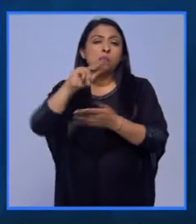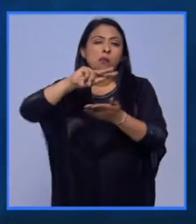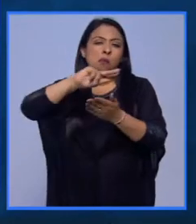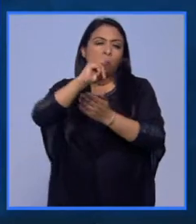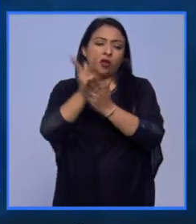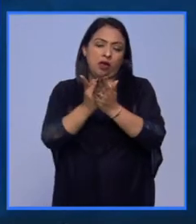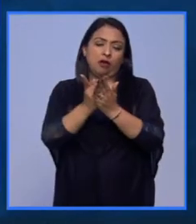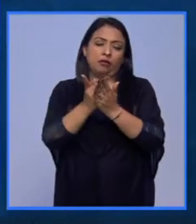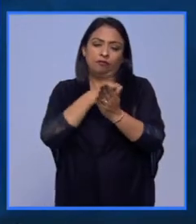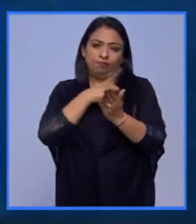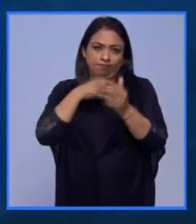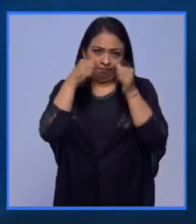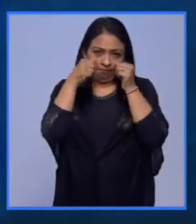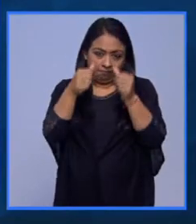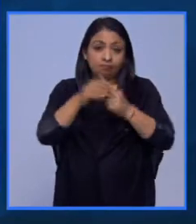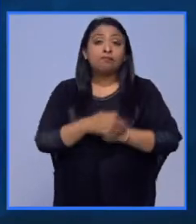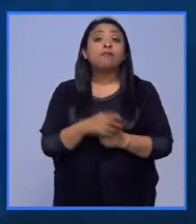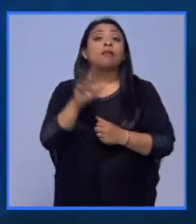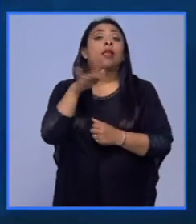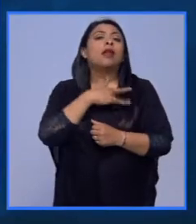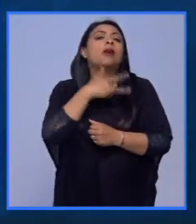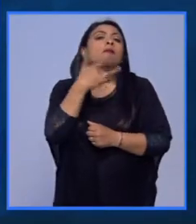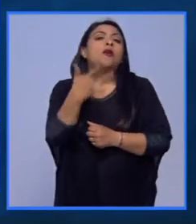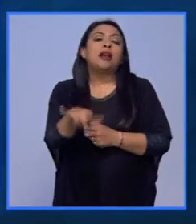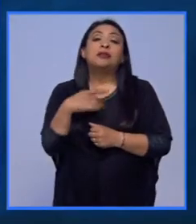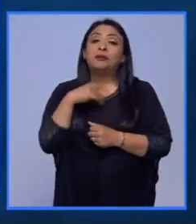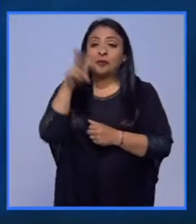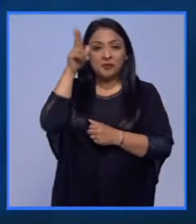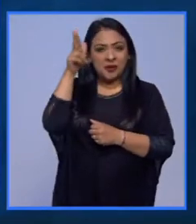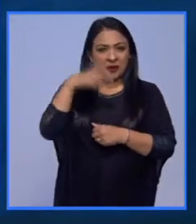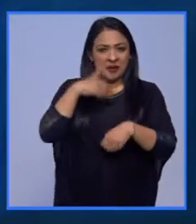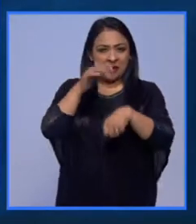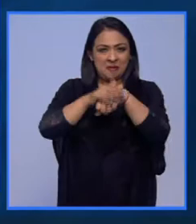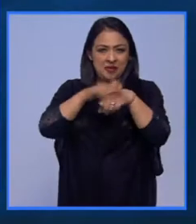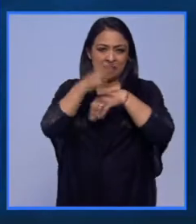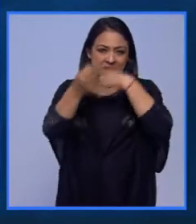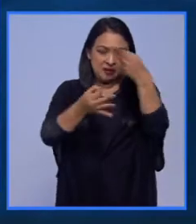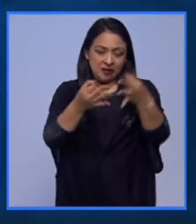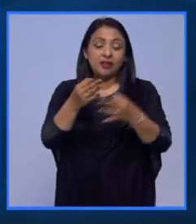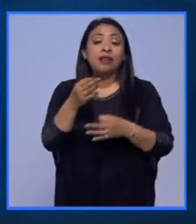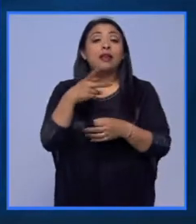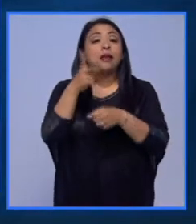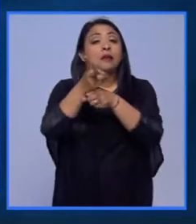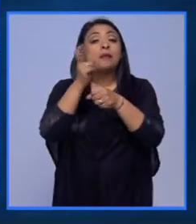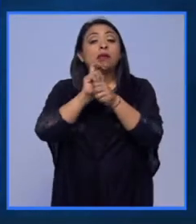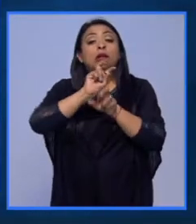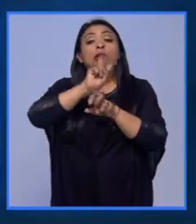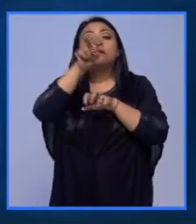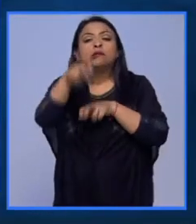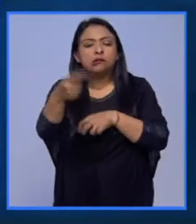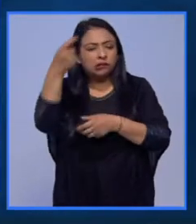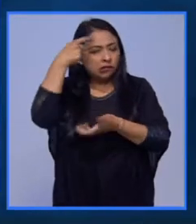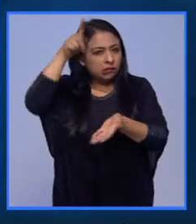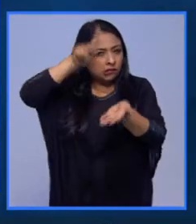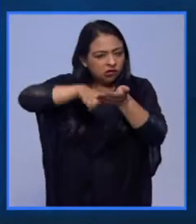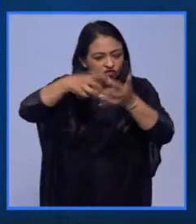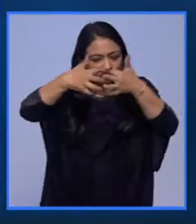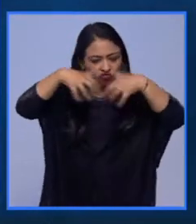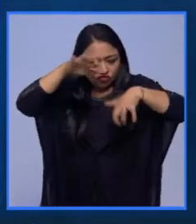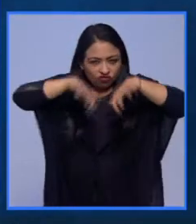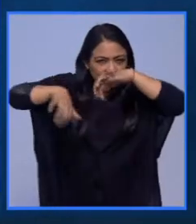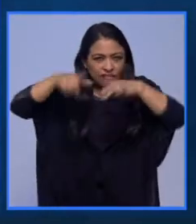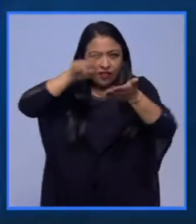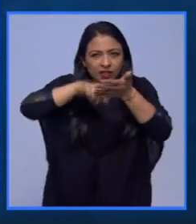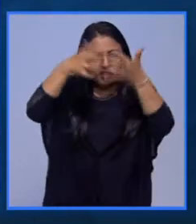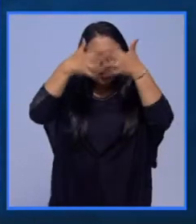proyectos, no se lo pierdan. Y nos vamos a enamorar, Karen. ¿Qué tal, amigos de Noticias 22? Pues los invito a aventarnos un clavado a nuestro cerebro y conocer qué pasa en